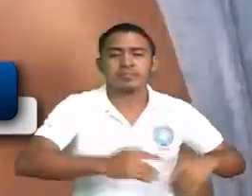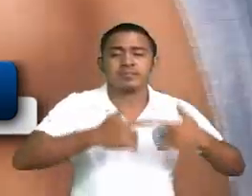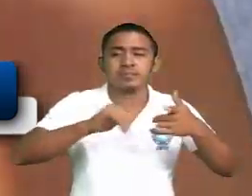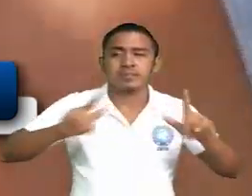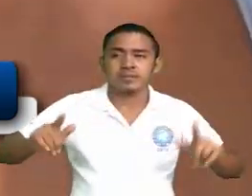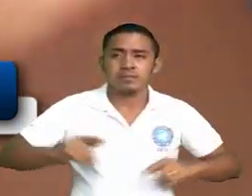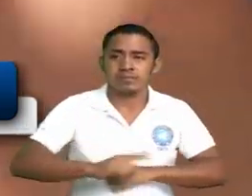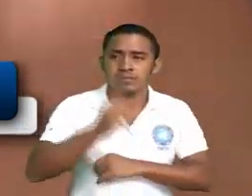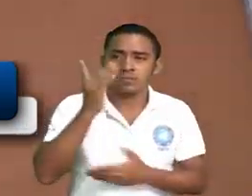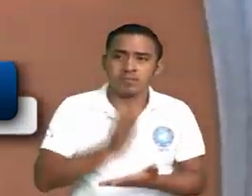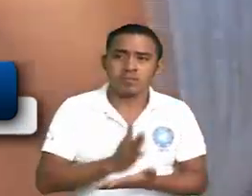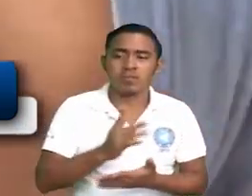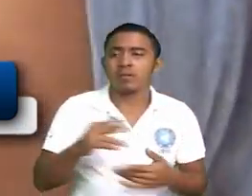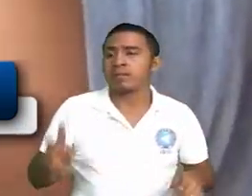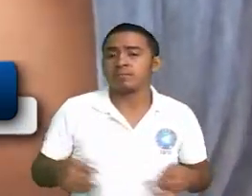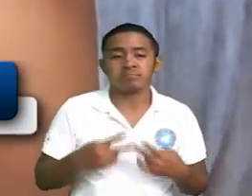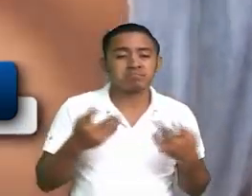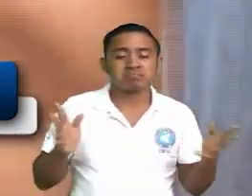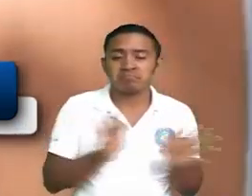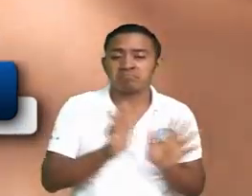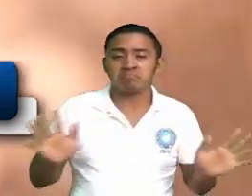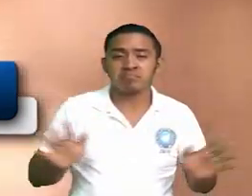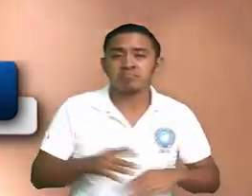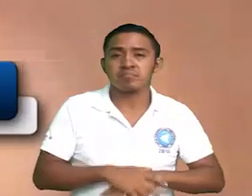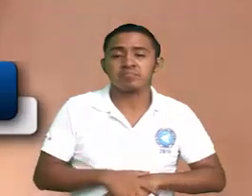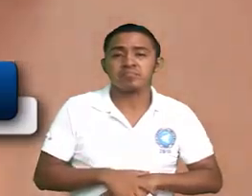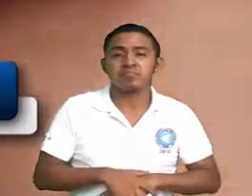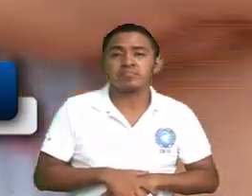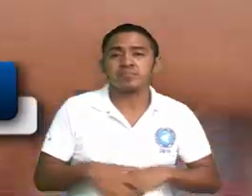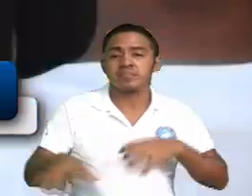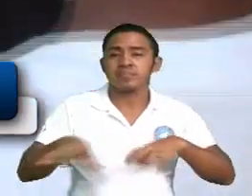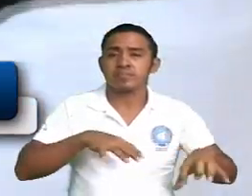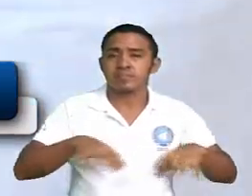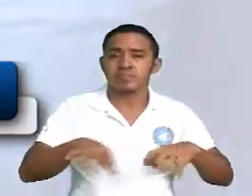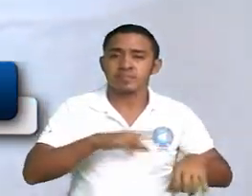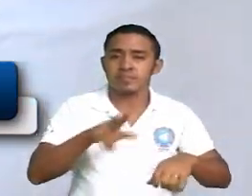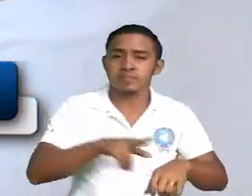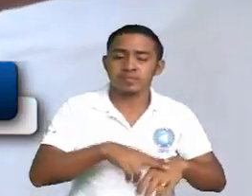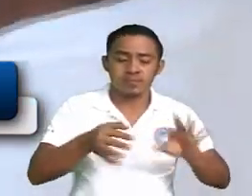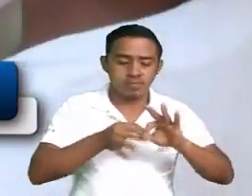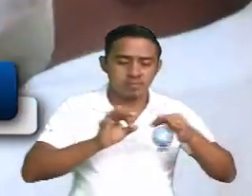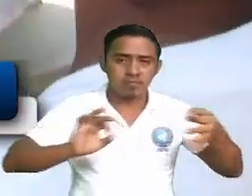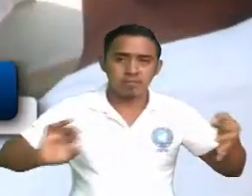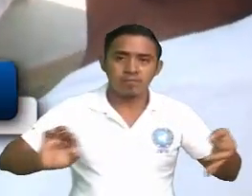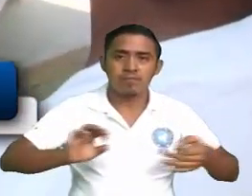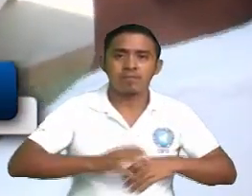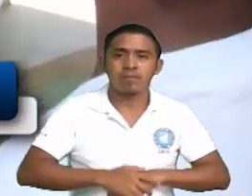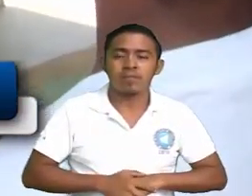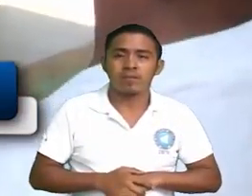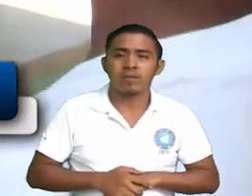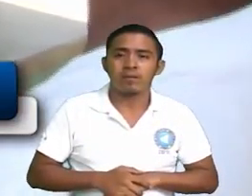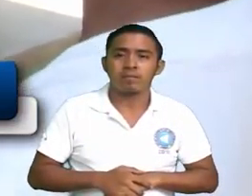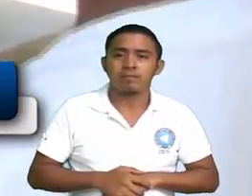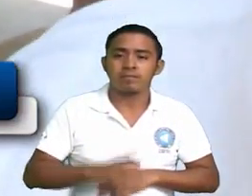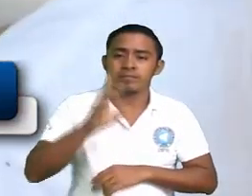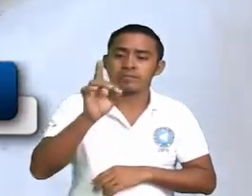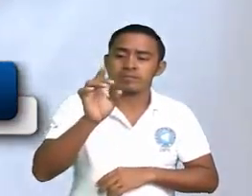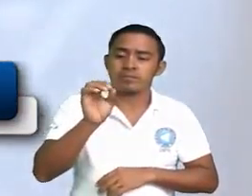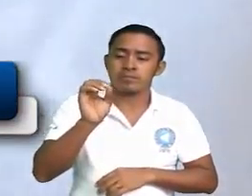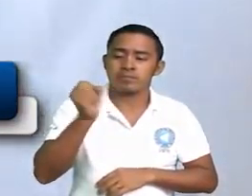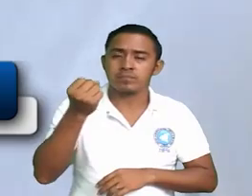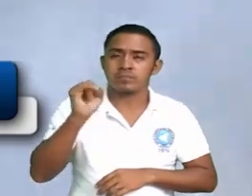solamente es una vez en la vida. En la jornada de vacunación se habla de que el eslogan es dosis para